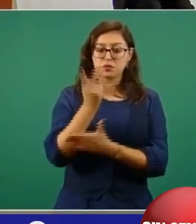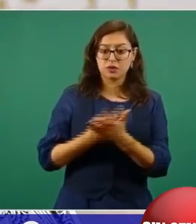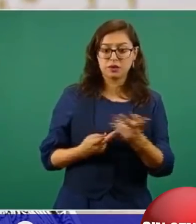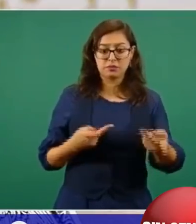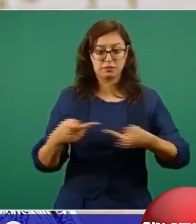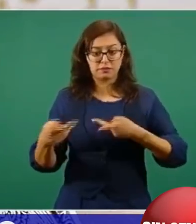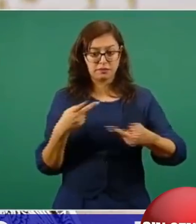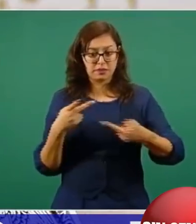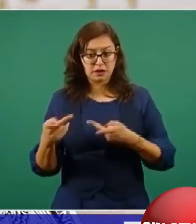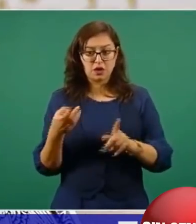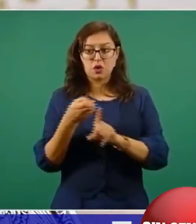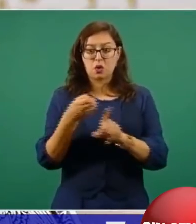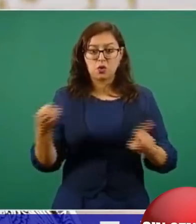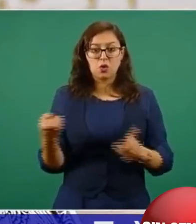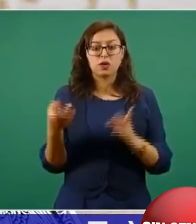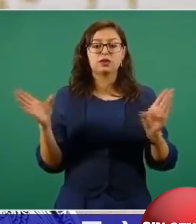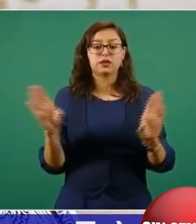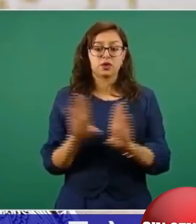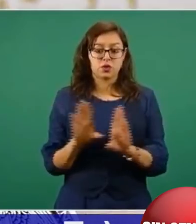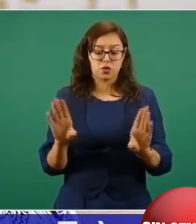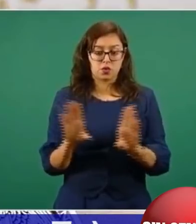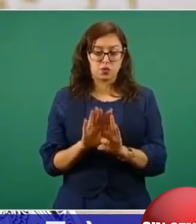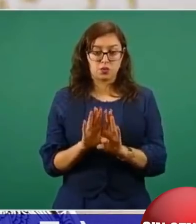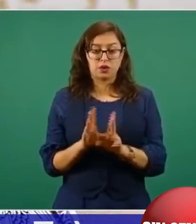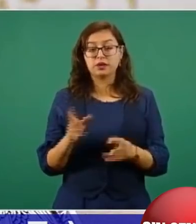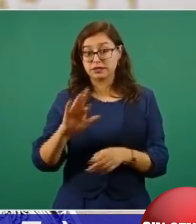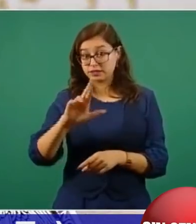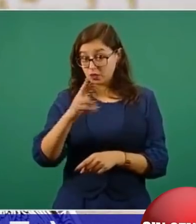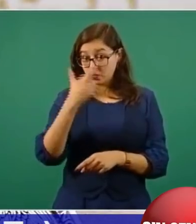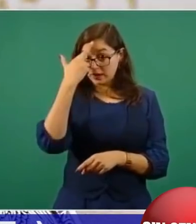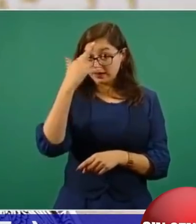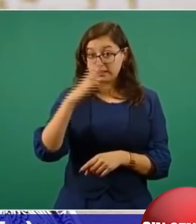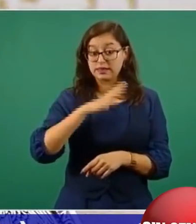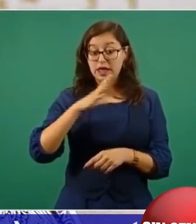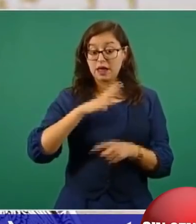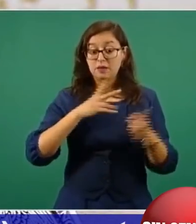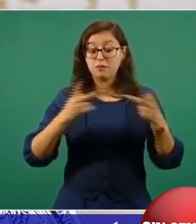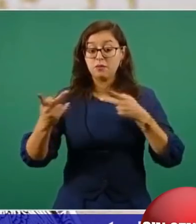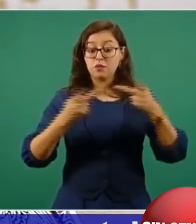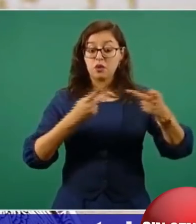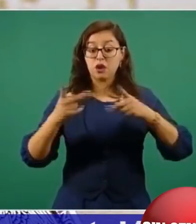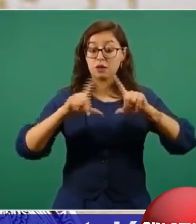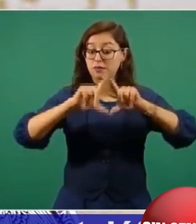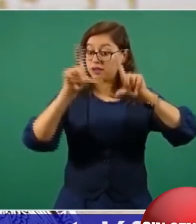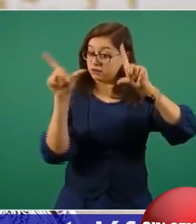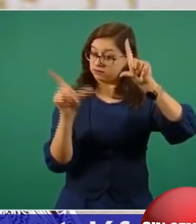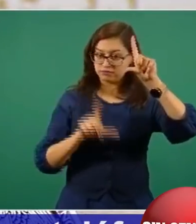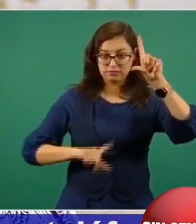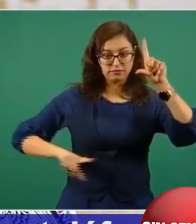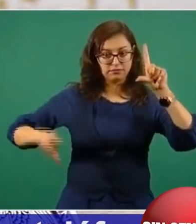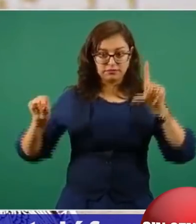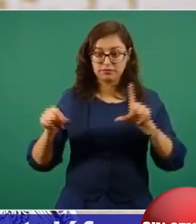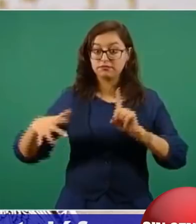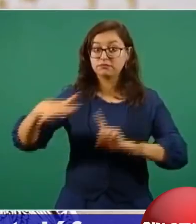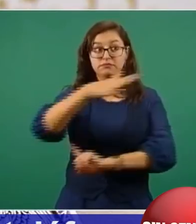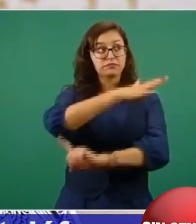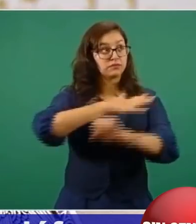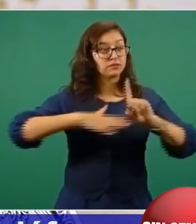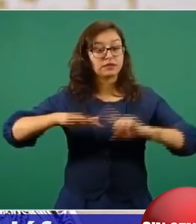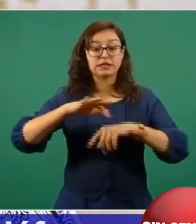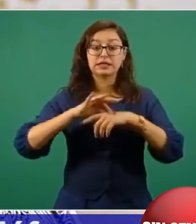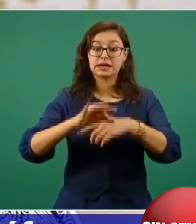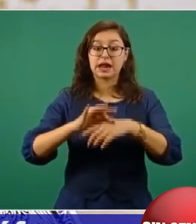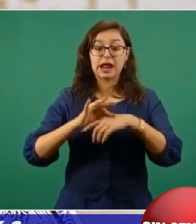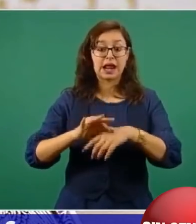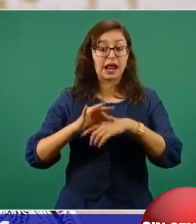de acuerdo con el programa general, la estrategia general, y de acuerdo con una realidad inescapable que hemos mencionado todos los días,